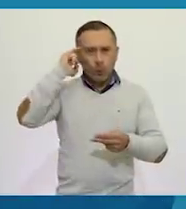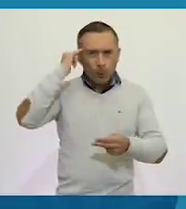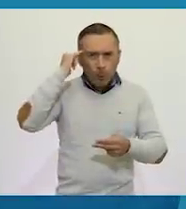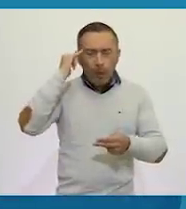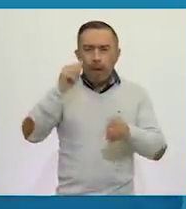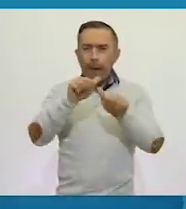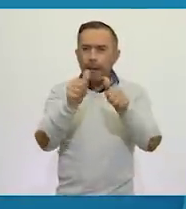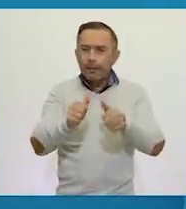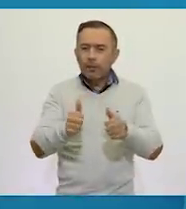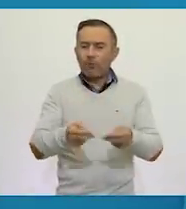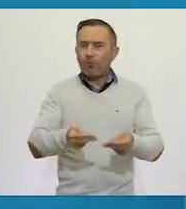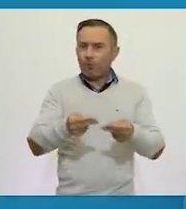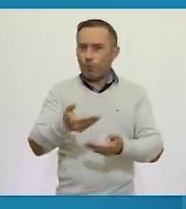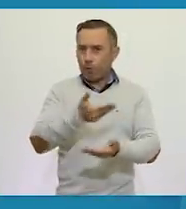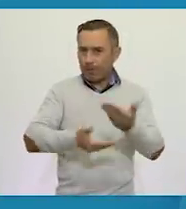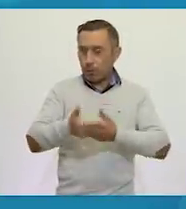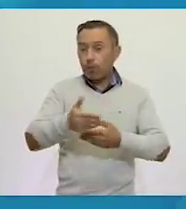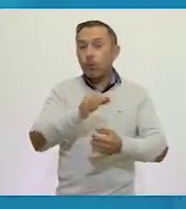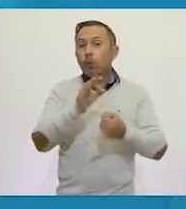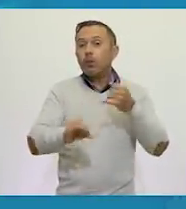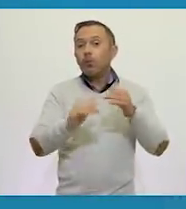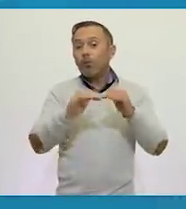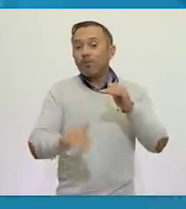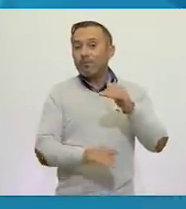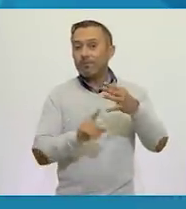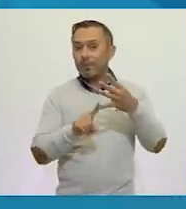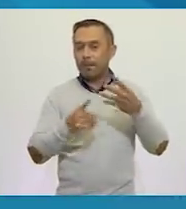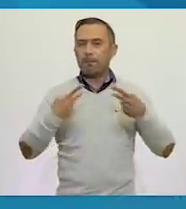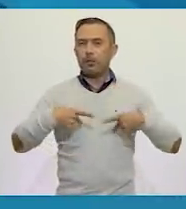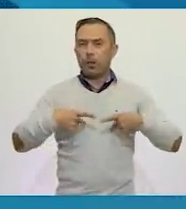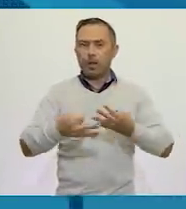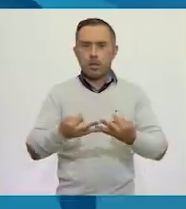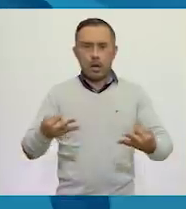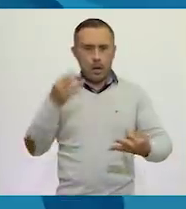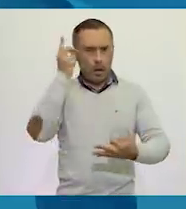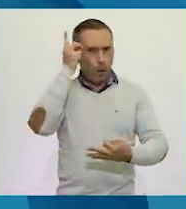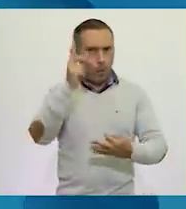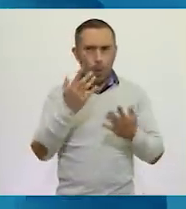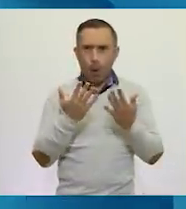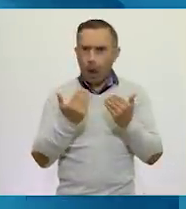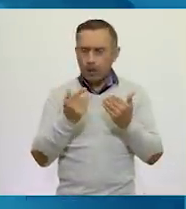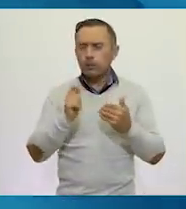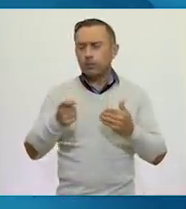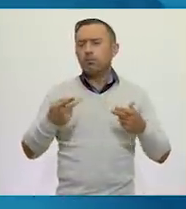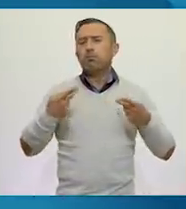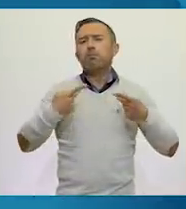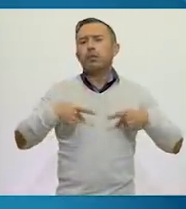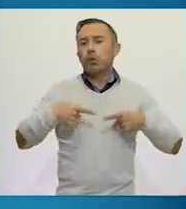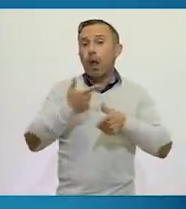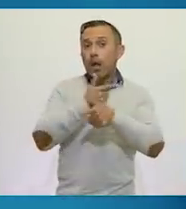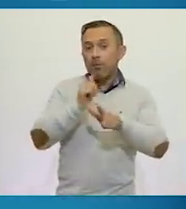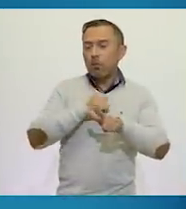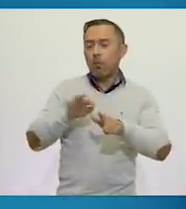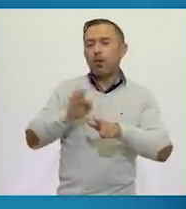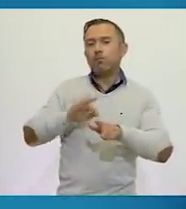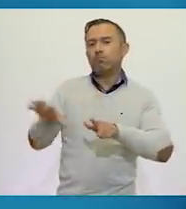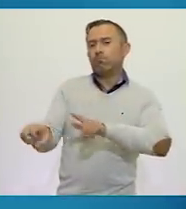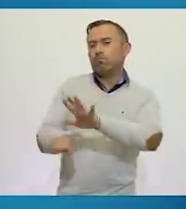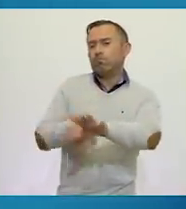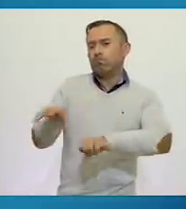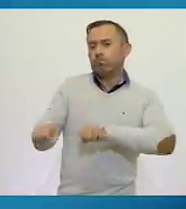Y finalmente personas sin tierra, que eran reclutadas como trabajadores por las personas libres. Eran los que hacían los